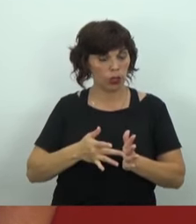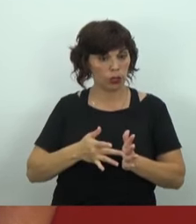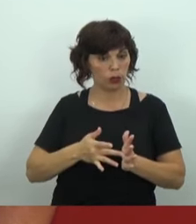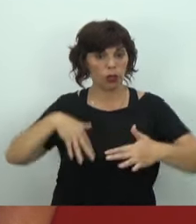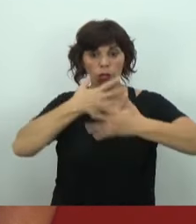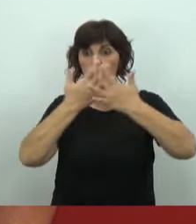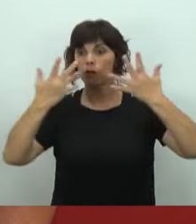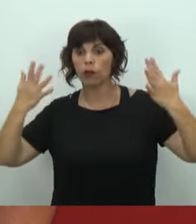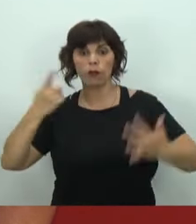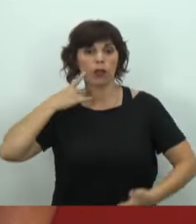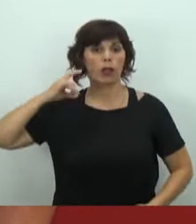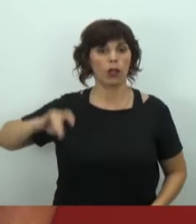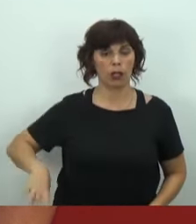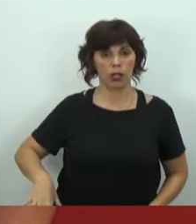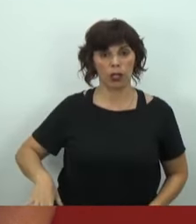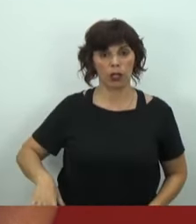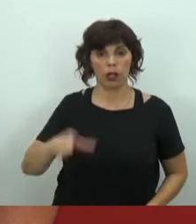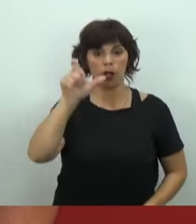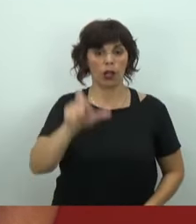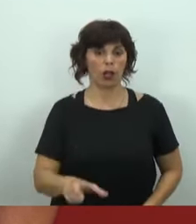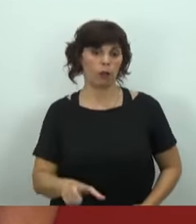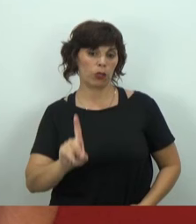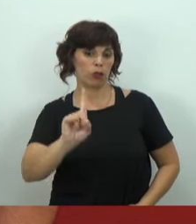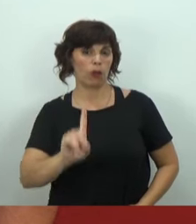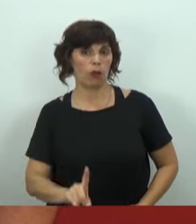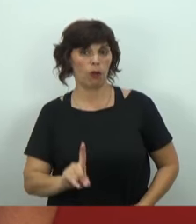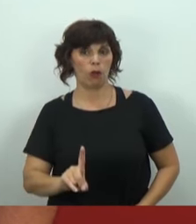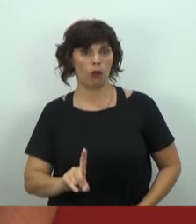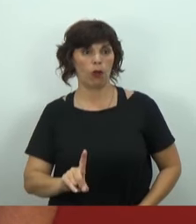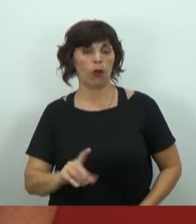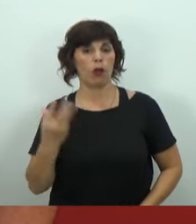Lo dice en Juan capítulo 16.